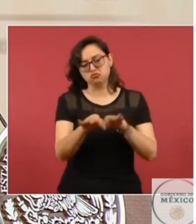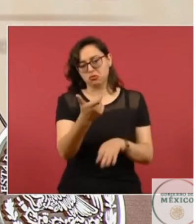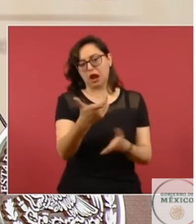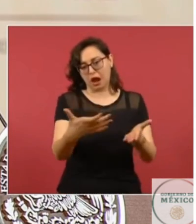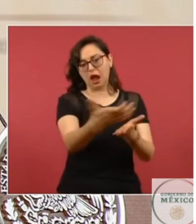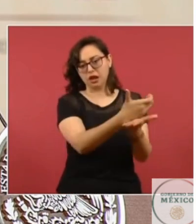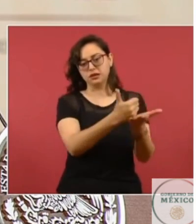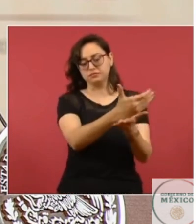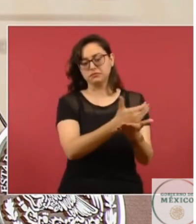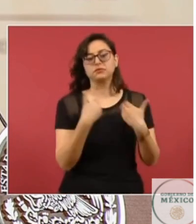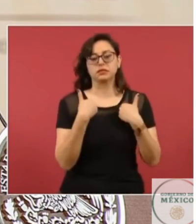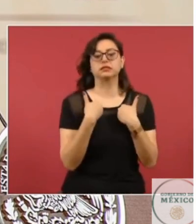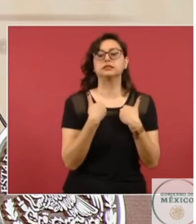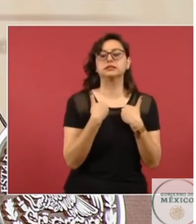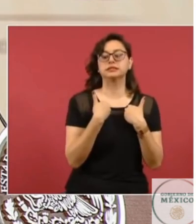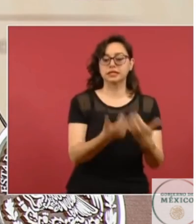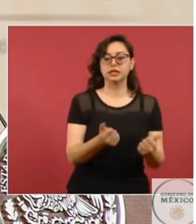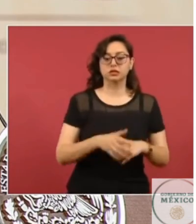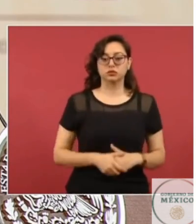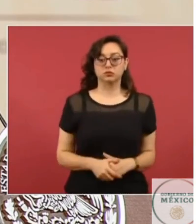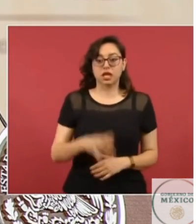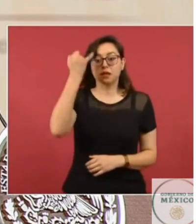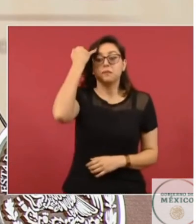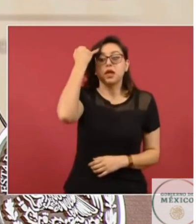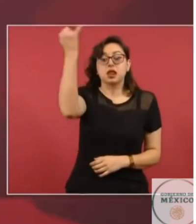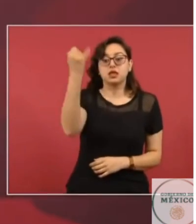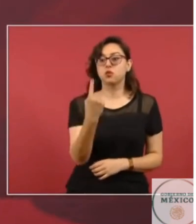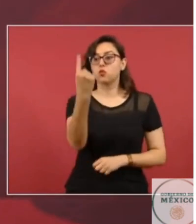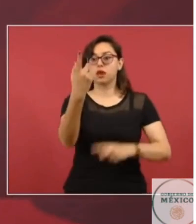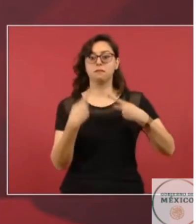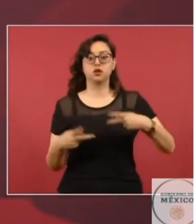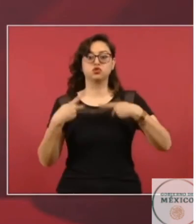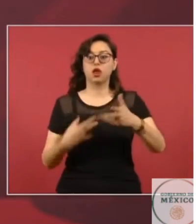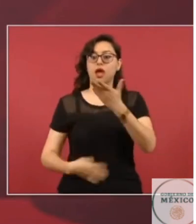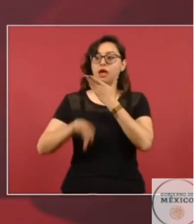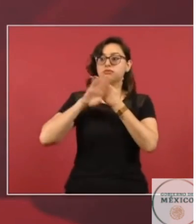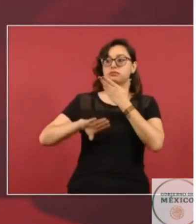Puede ser que le den de baja en su periódico.